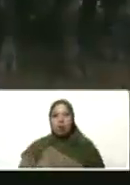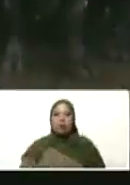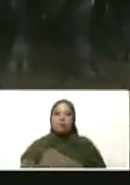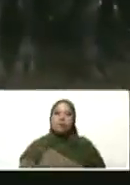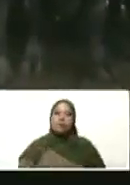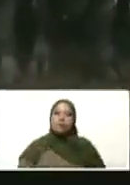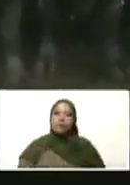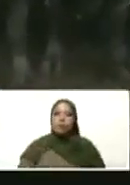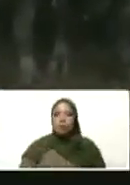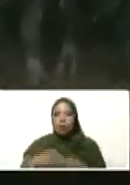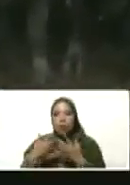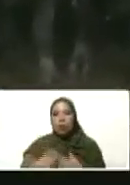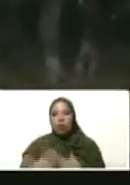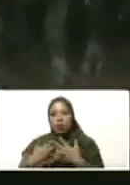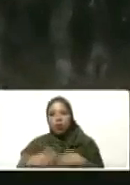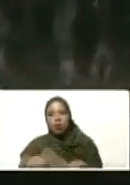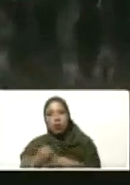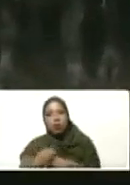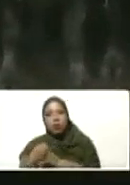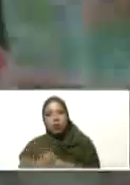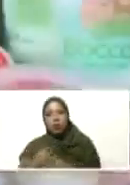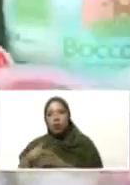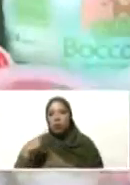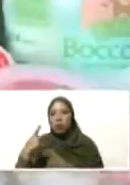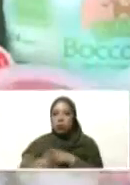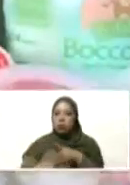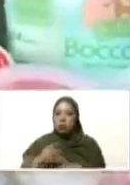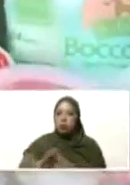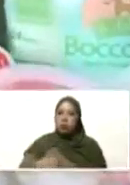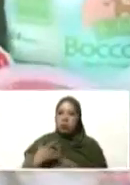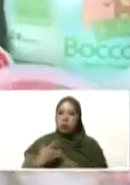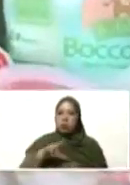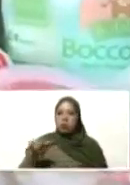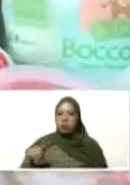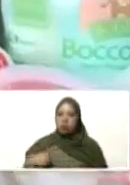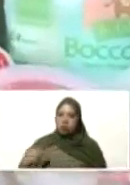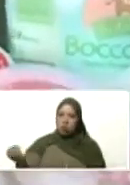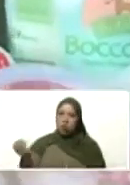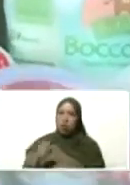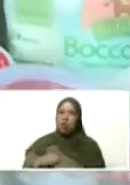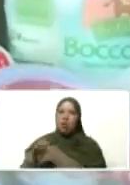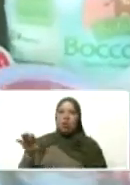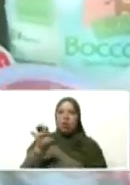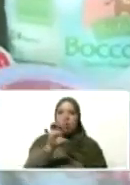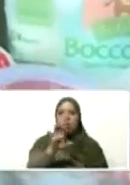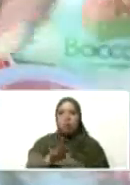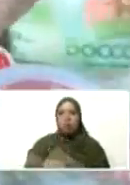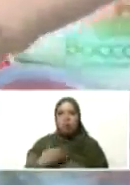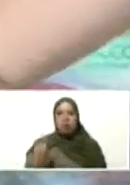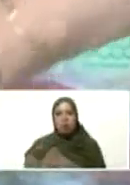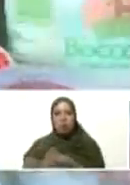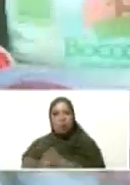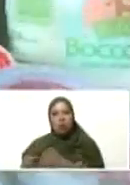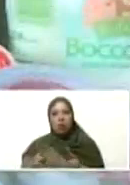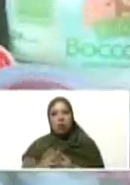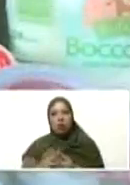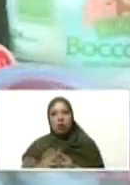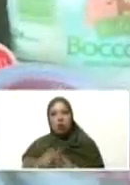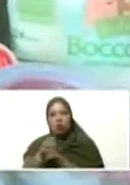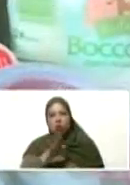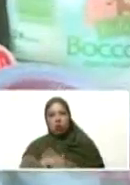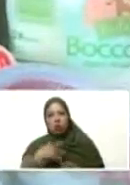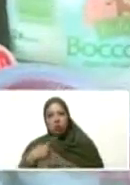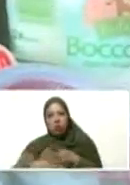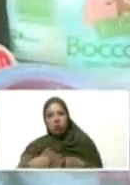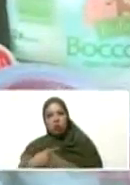esta empresa representa uno de los productos que podemos nosotros incluso exportar, porque los que conocen los yogur que